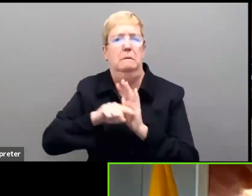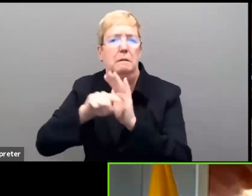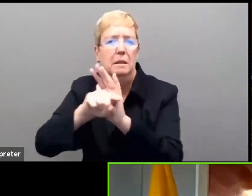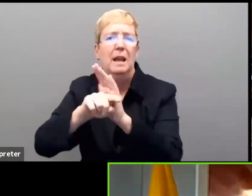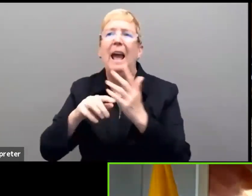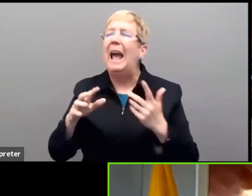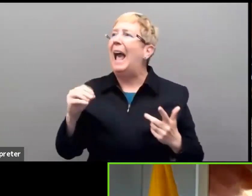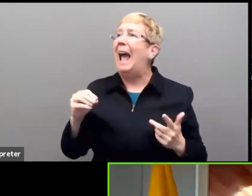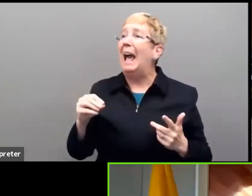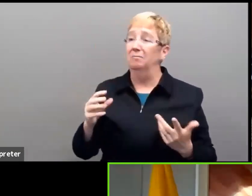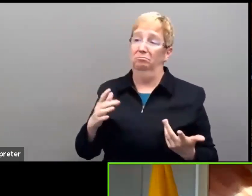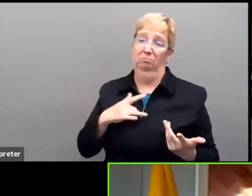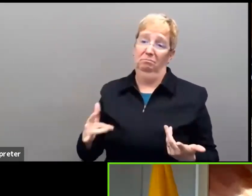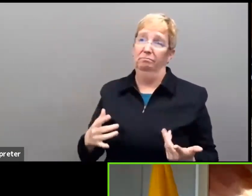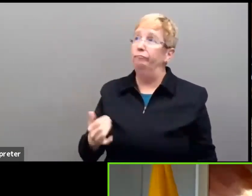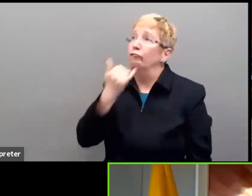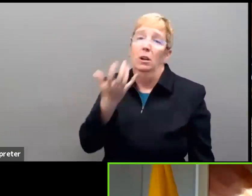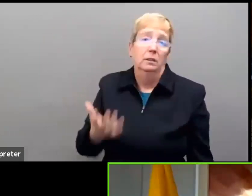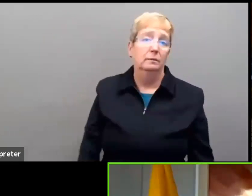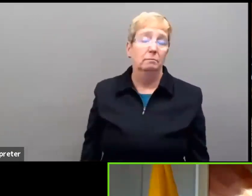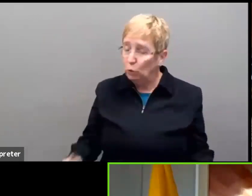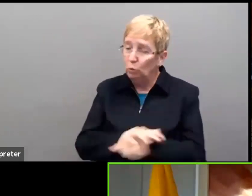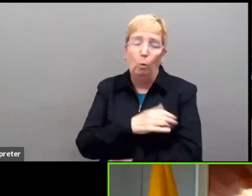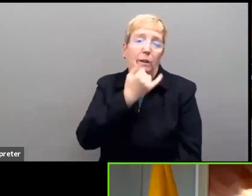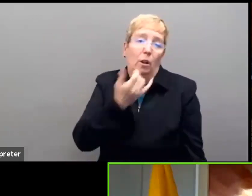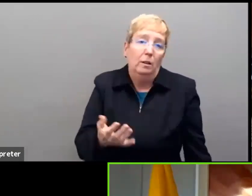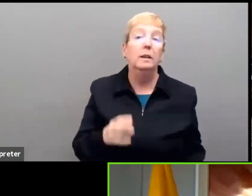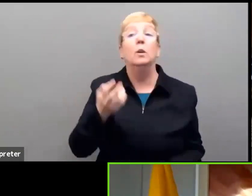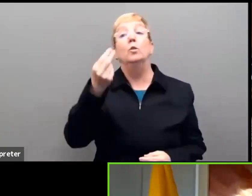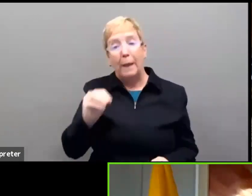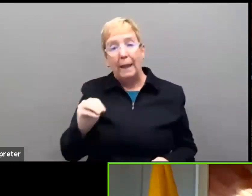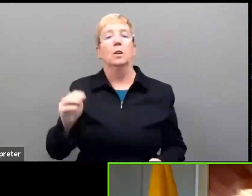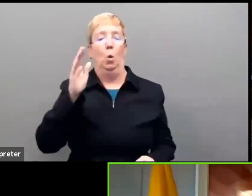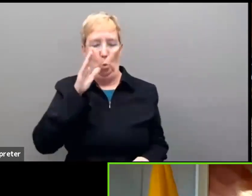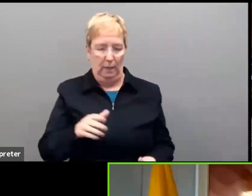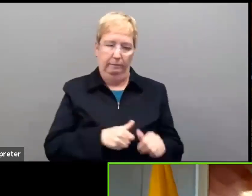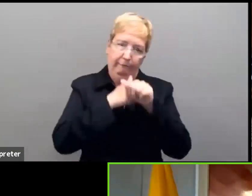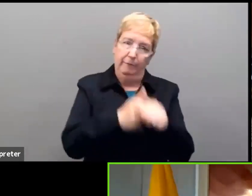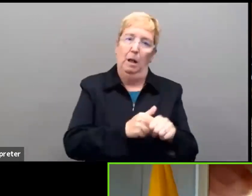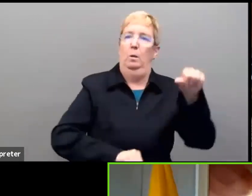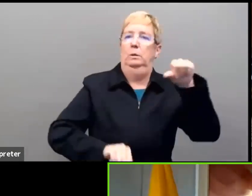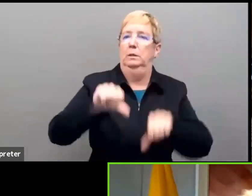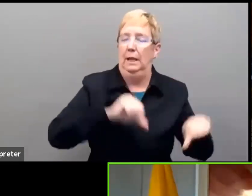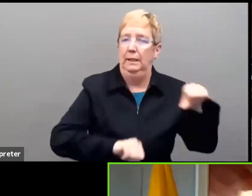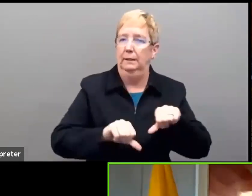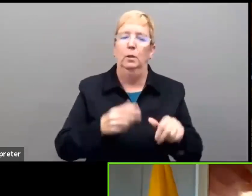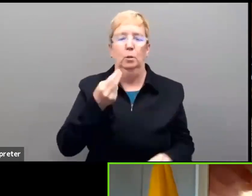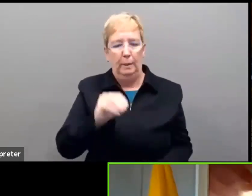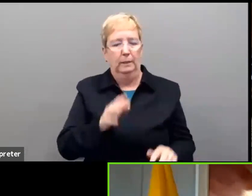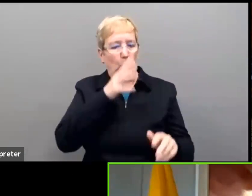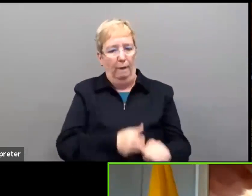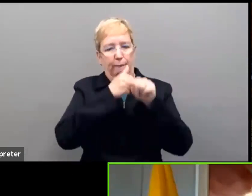la propagación en los Estados Unidos proviene del otro lado de la frontera sur. Todo